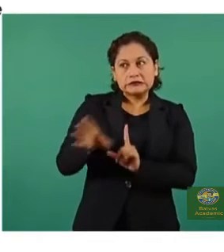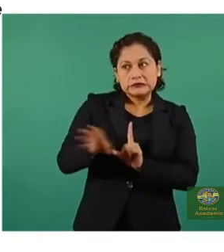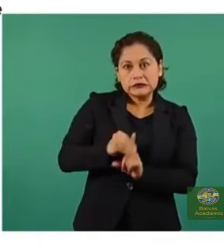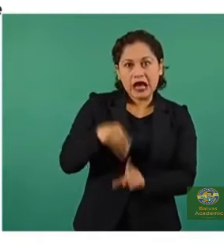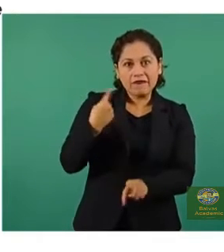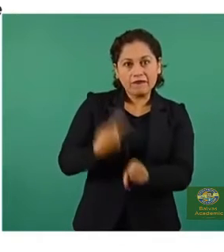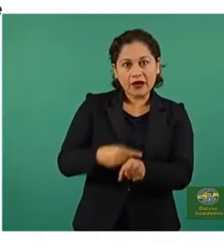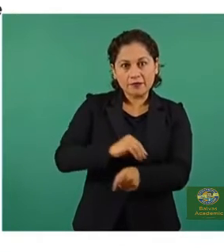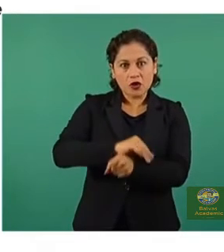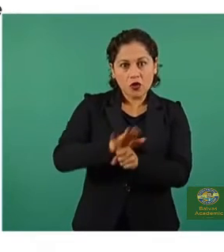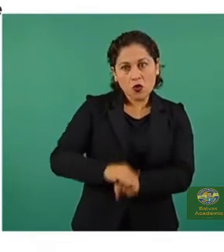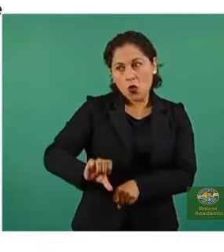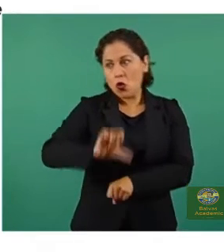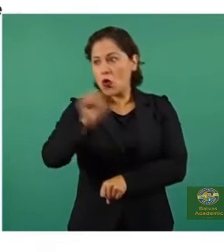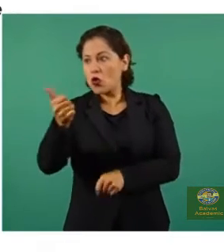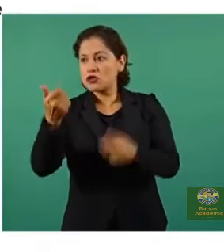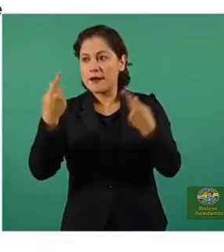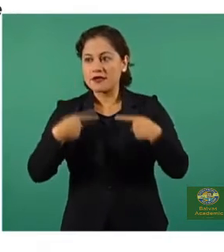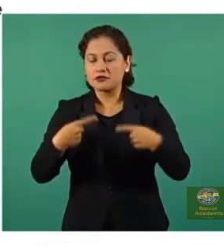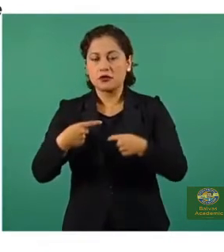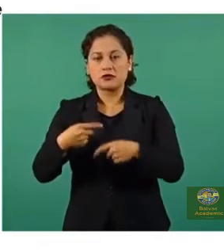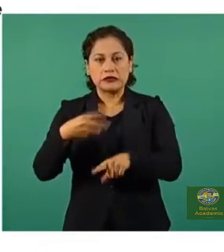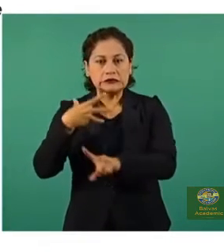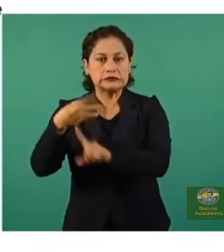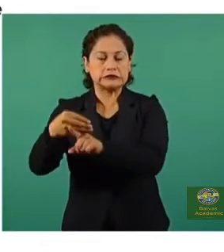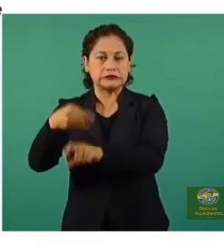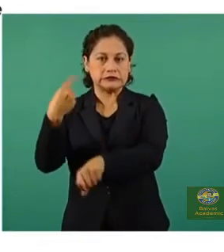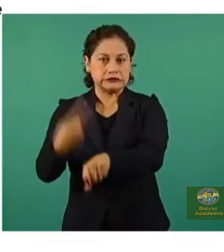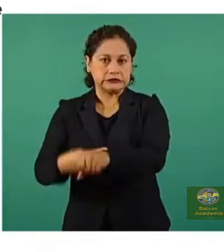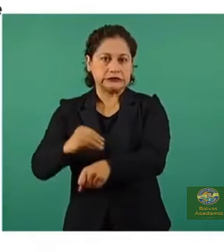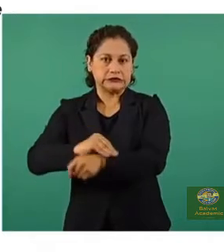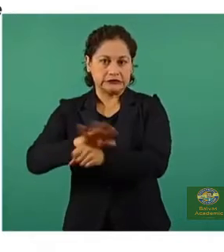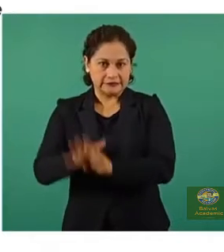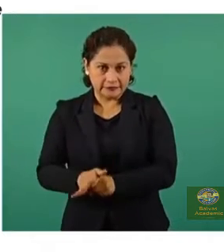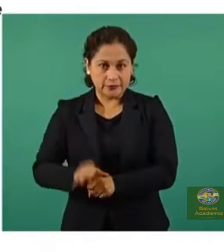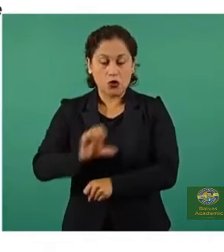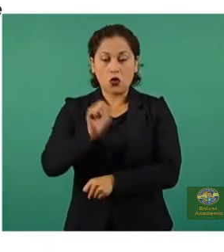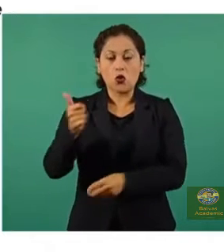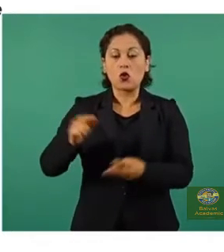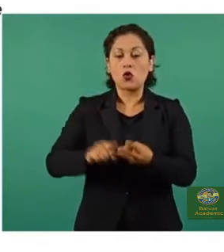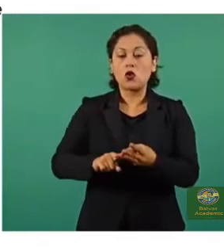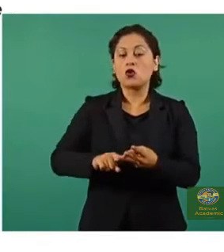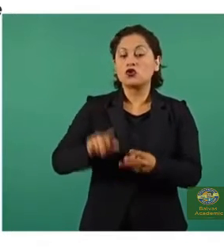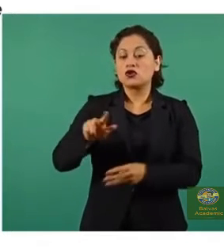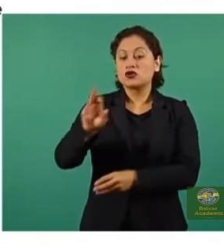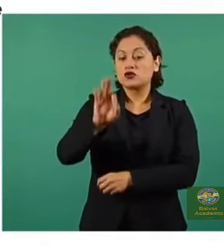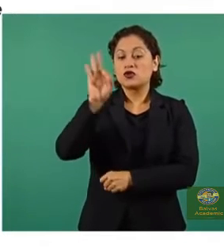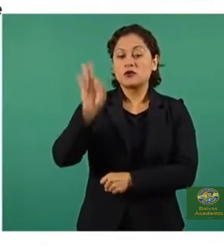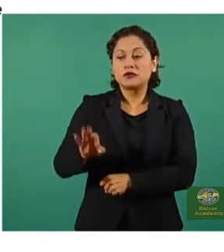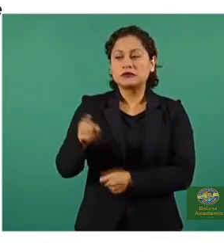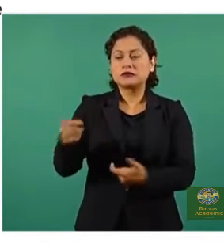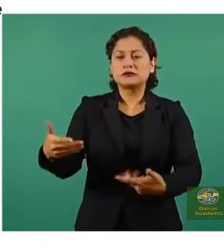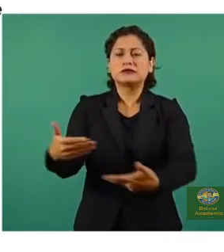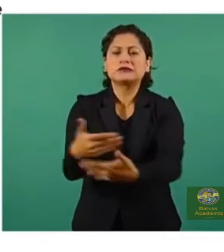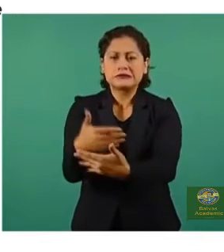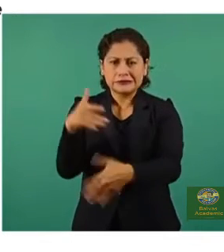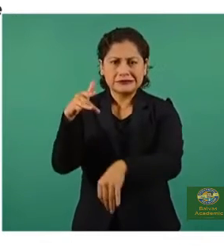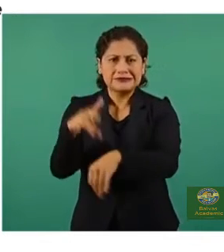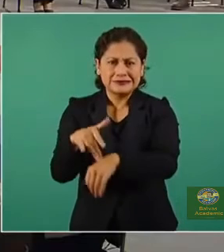coronavirus, y al 18% no poder abrazar a sus amigos y a sus